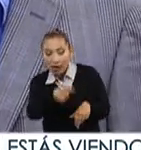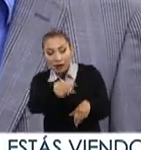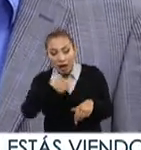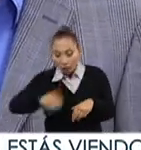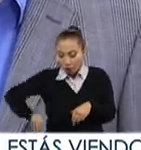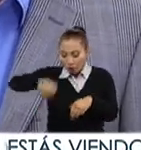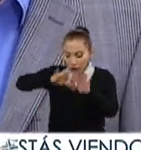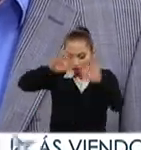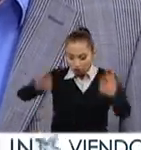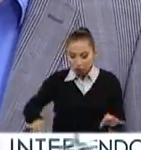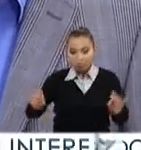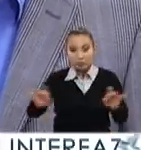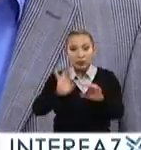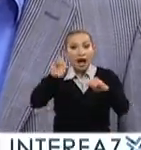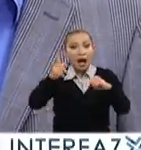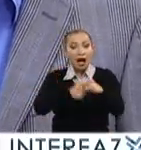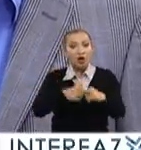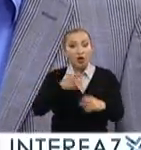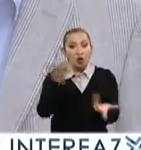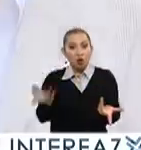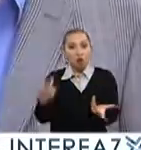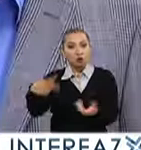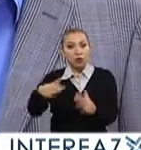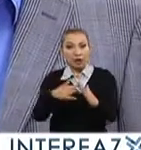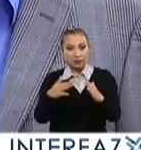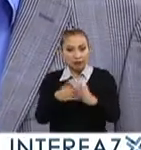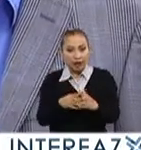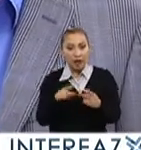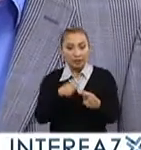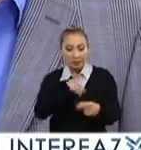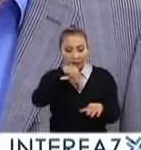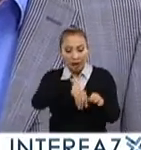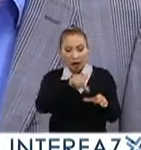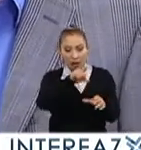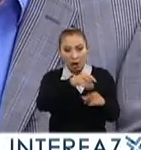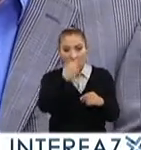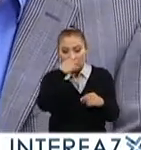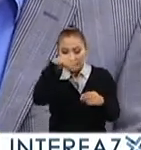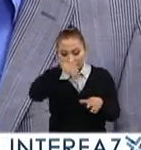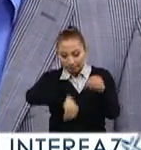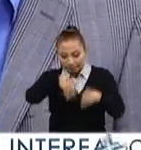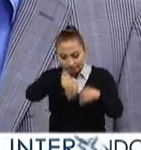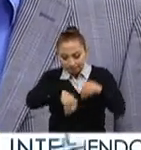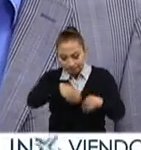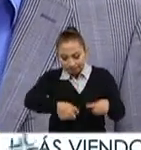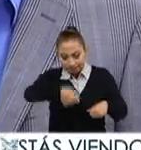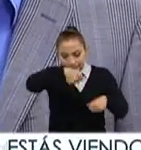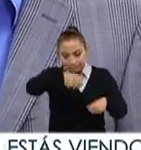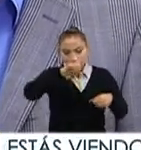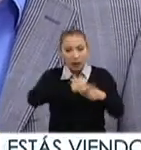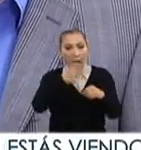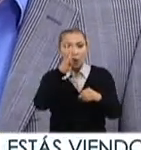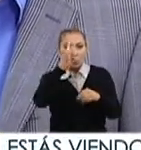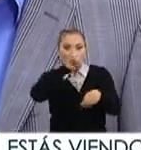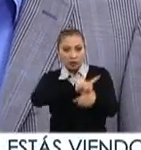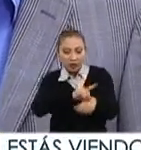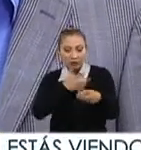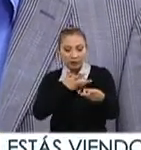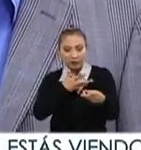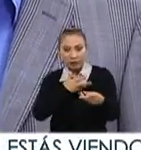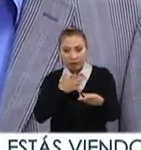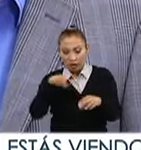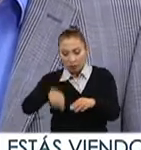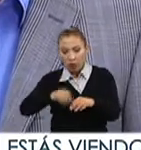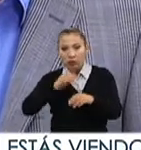una mochila de emergencia en su casa. Debe contener agua y alimentos como para unos 4 días, debe tener